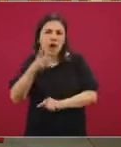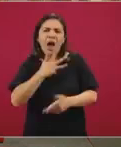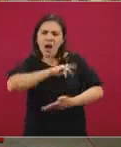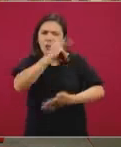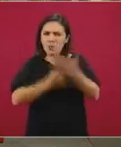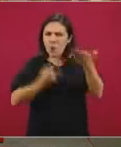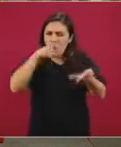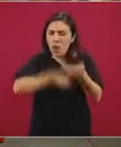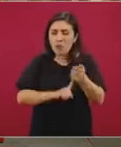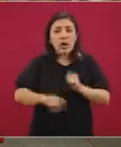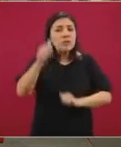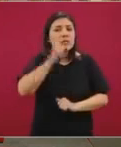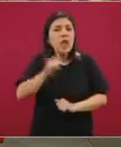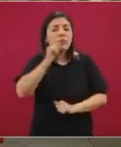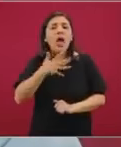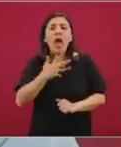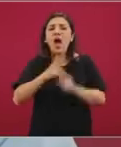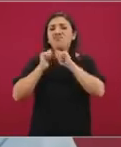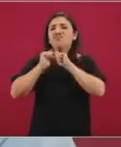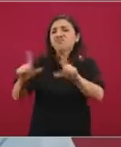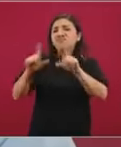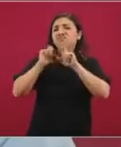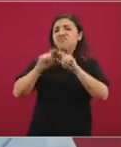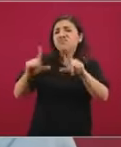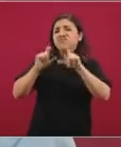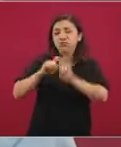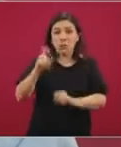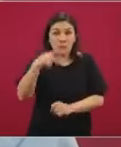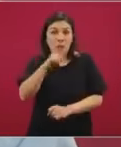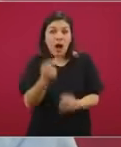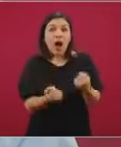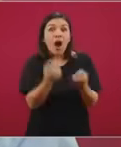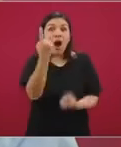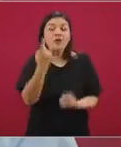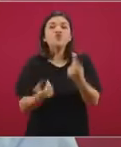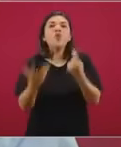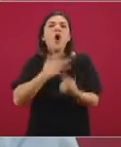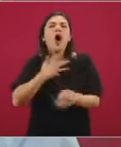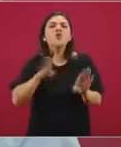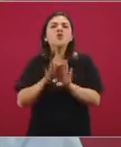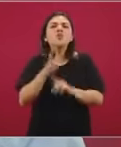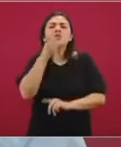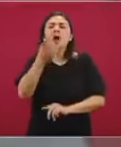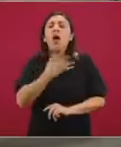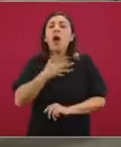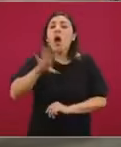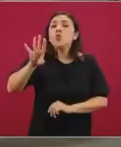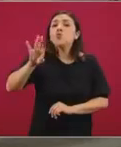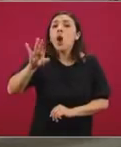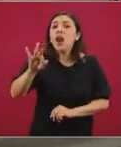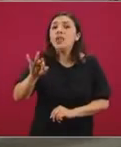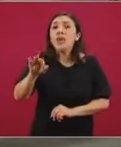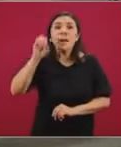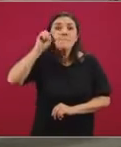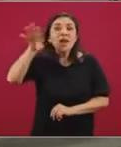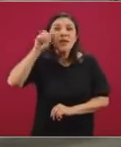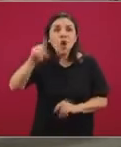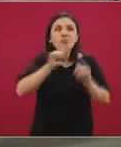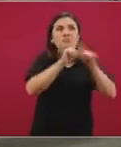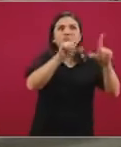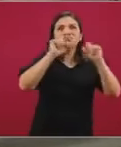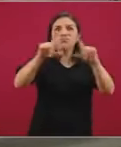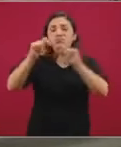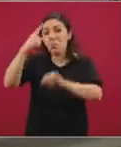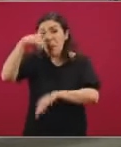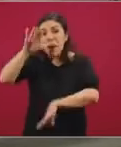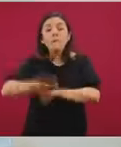programa. Todo el tiempo va a haber programación, pero en algunos casos sí tendremos, como decía, 40 transmisiones en vivo, para